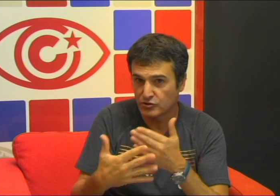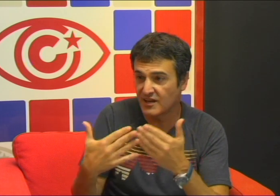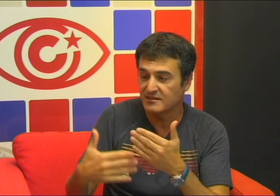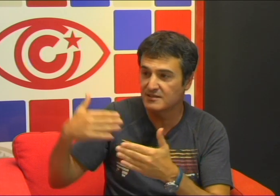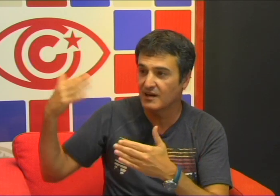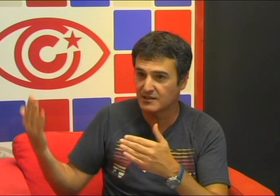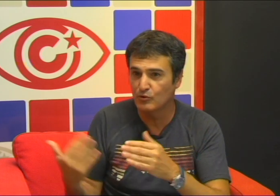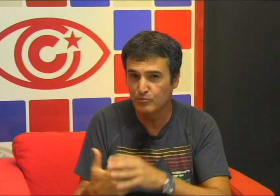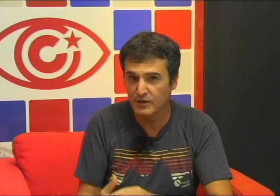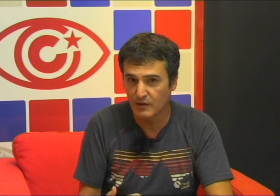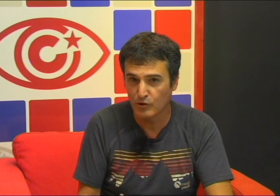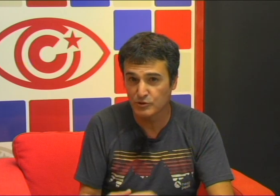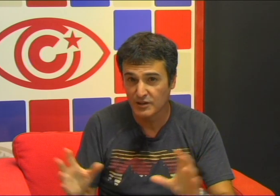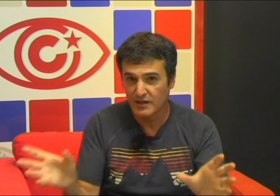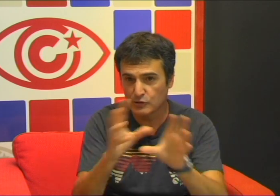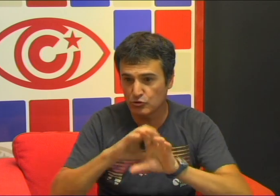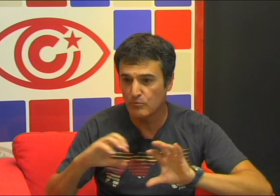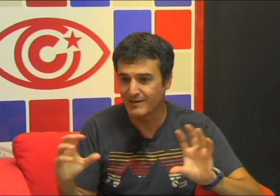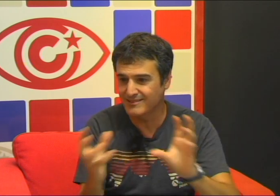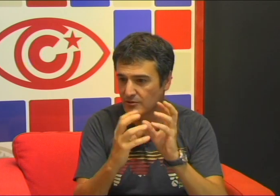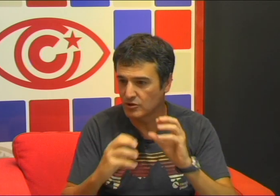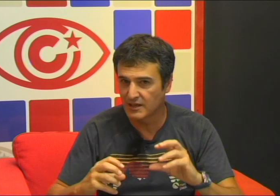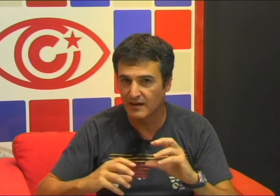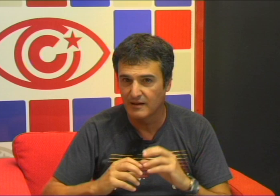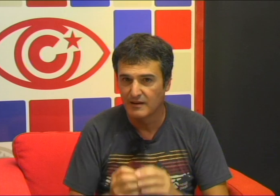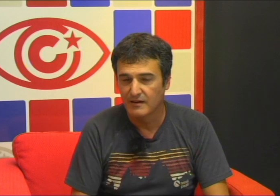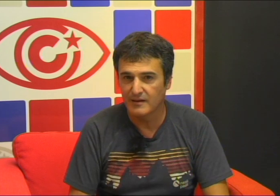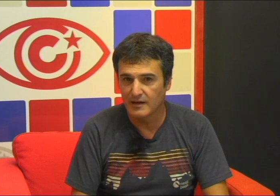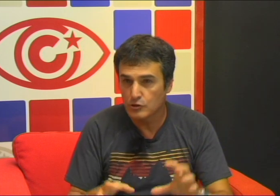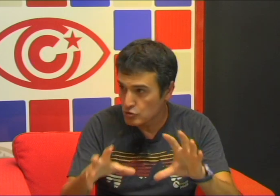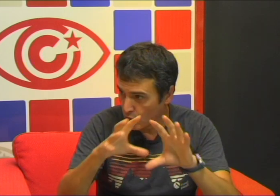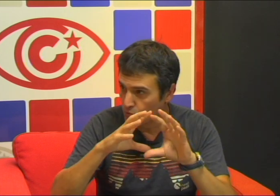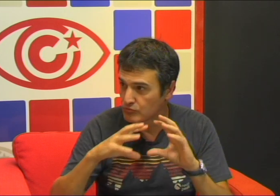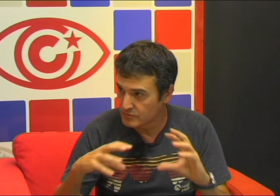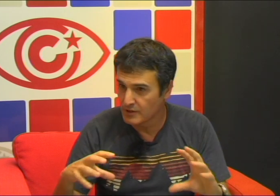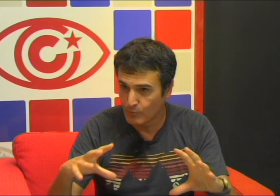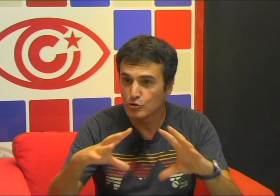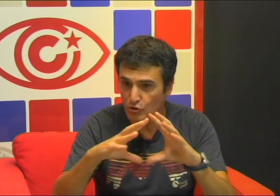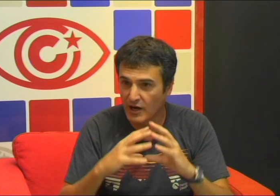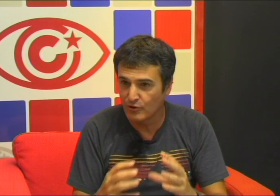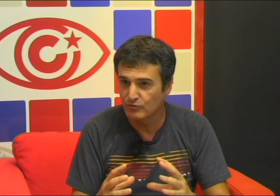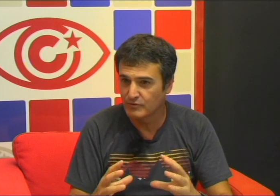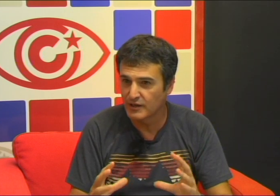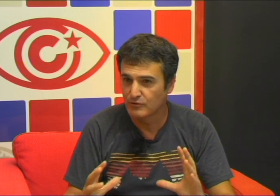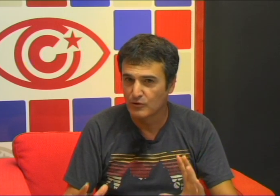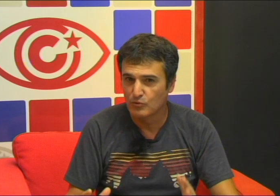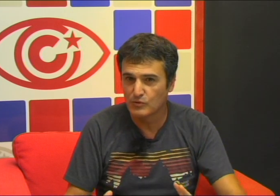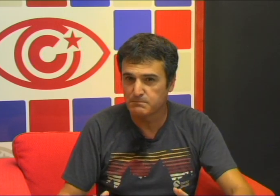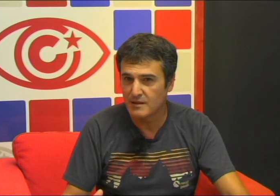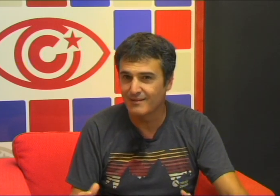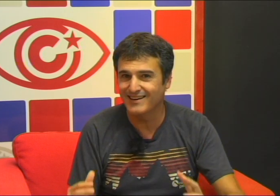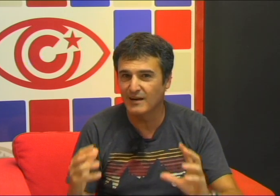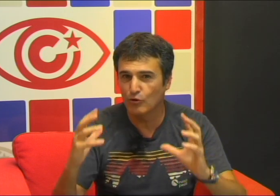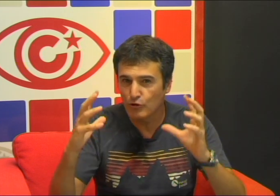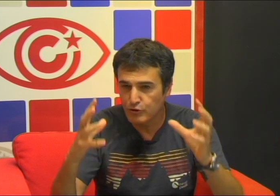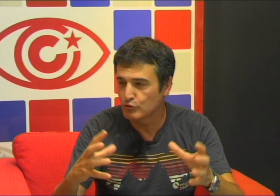fondos que destina a la salud pública bueno pues eso es convertido en el en el show de bolsonaro en una